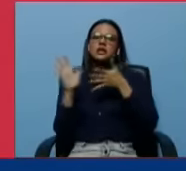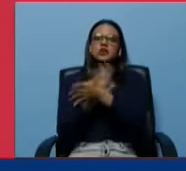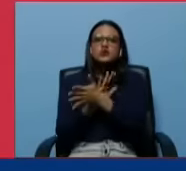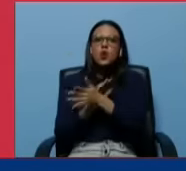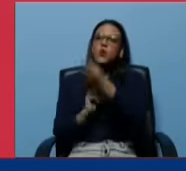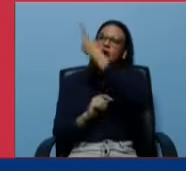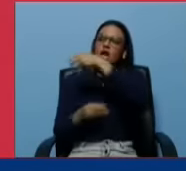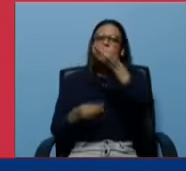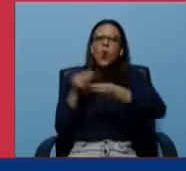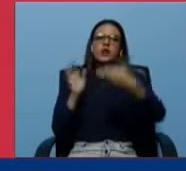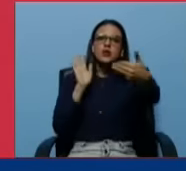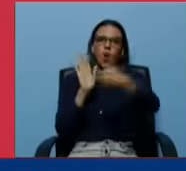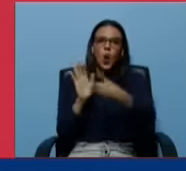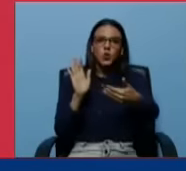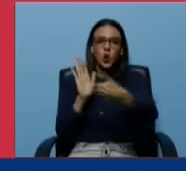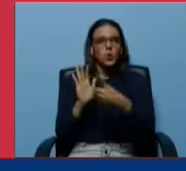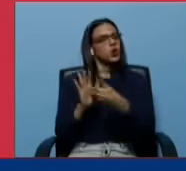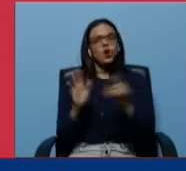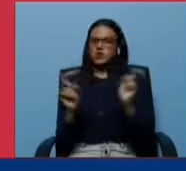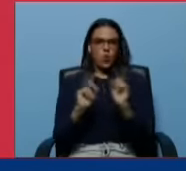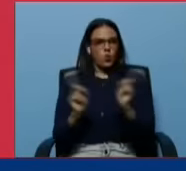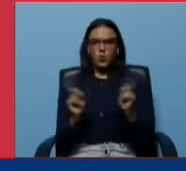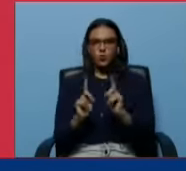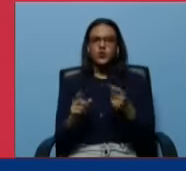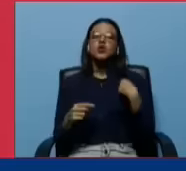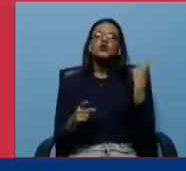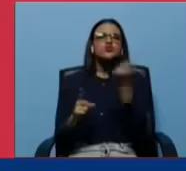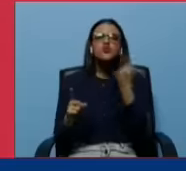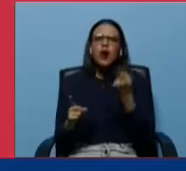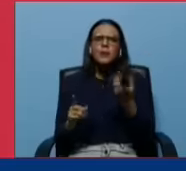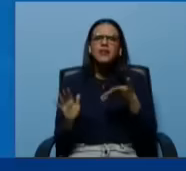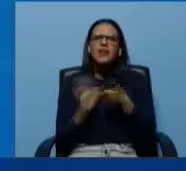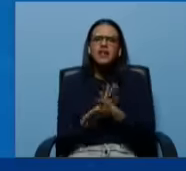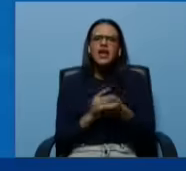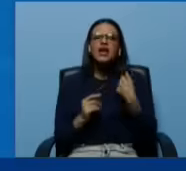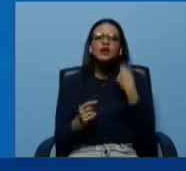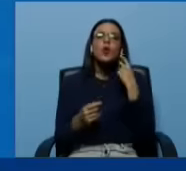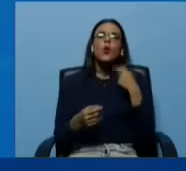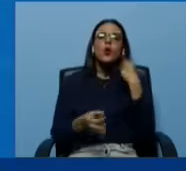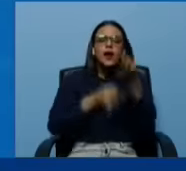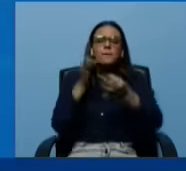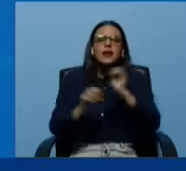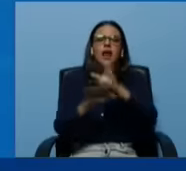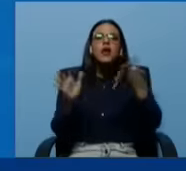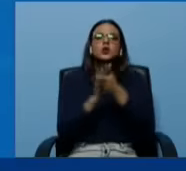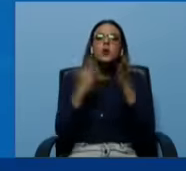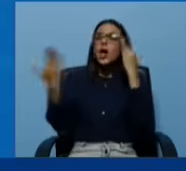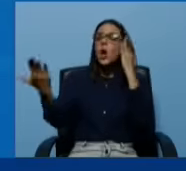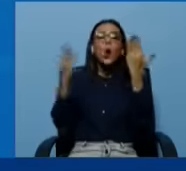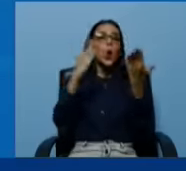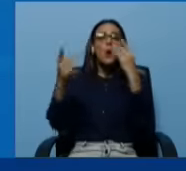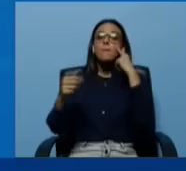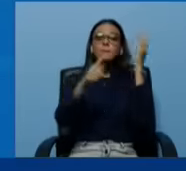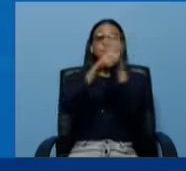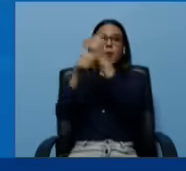intentos y arremetidas. Solamente podríamos hacer una comparación, una sola.